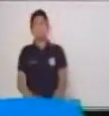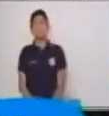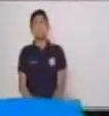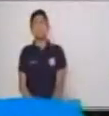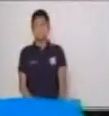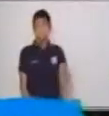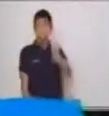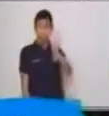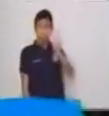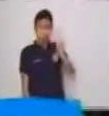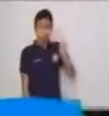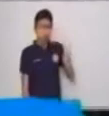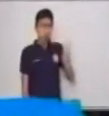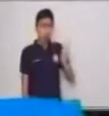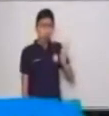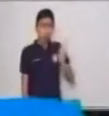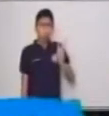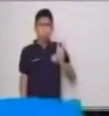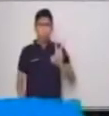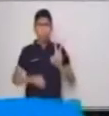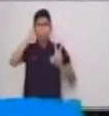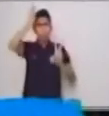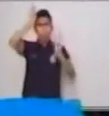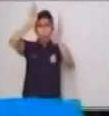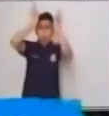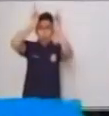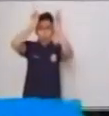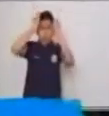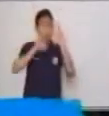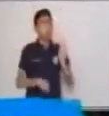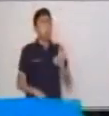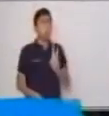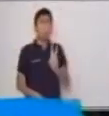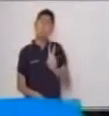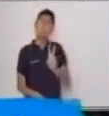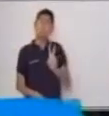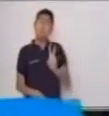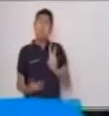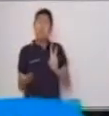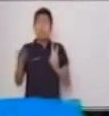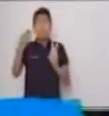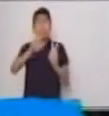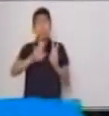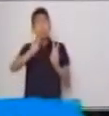Llegaron dos conejos y luego llegaron tres.